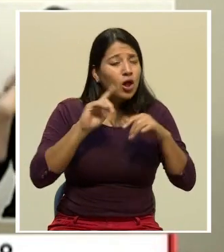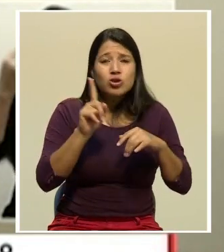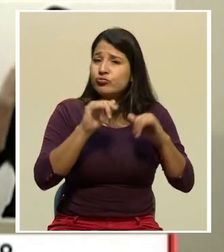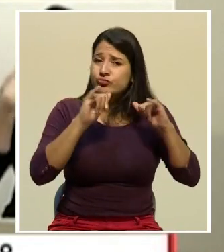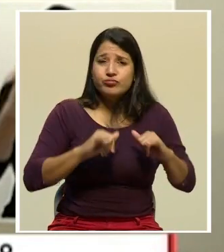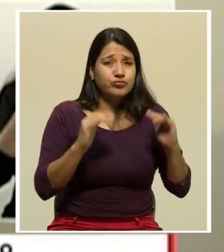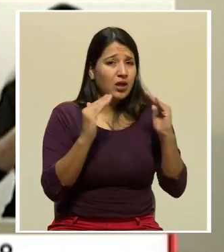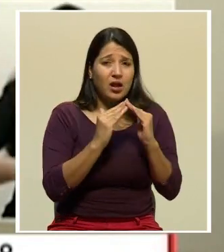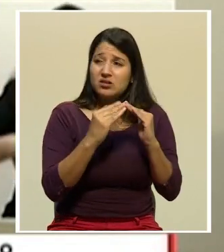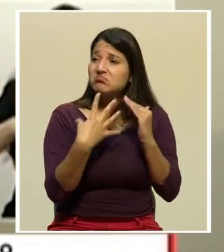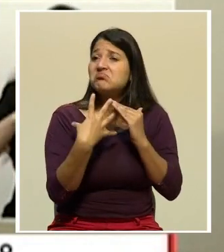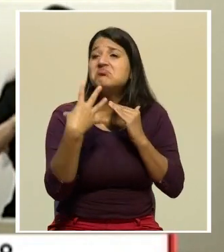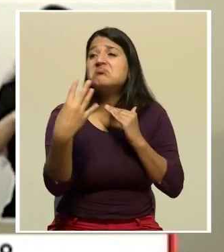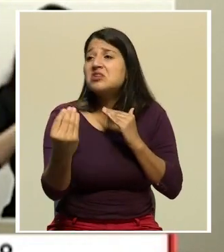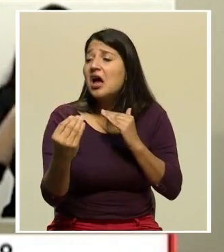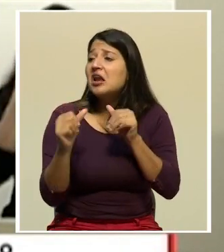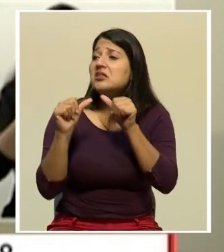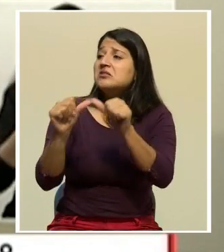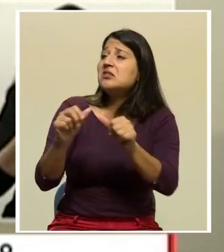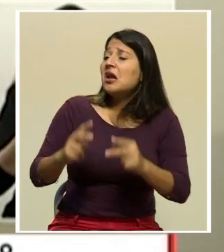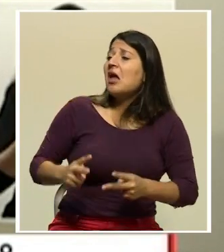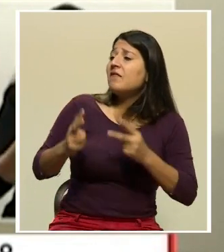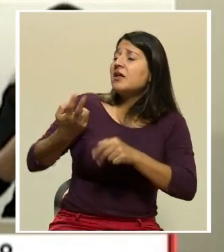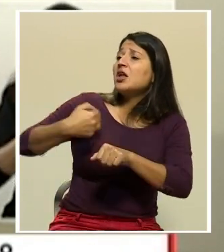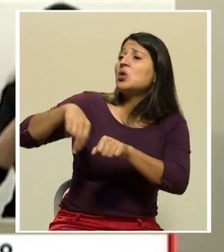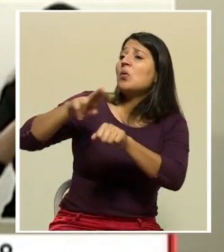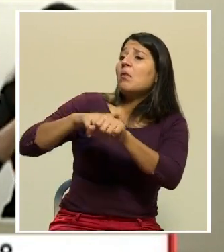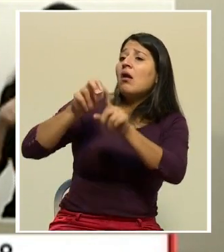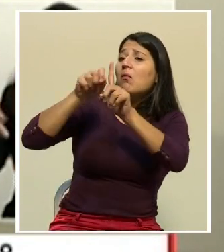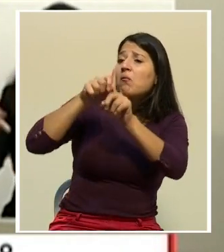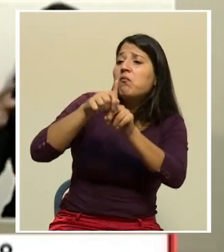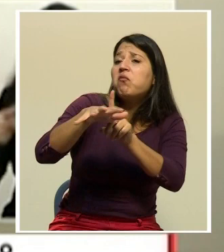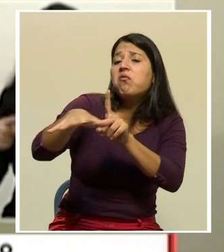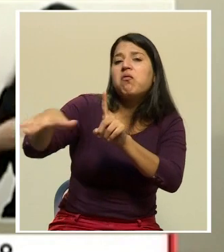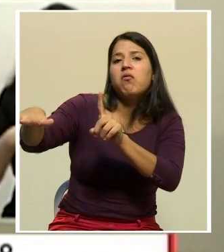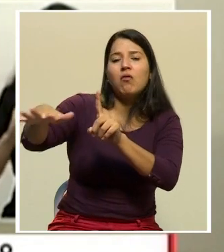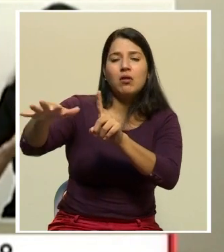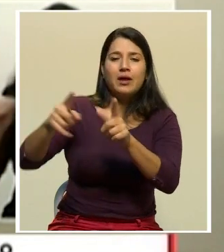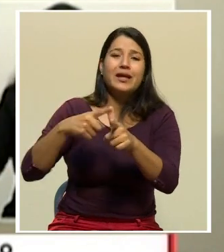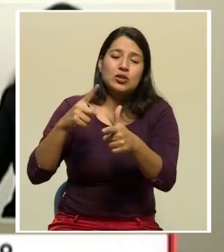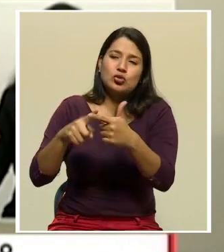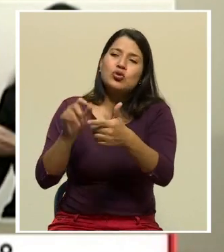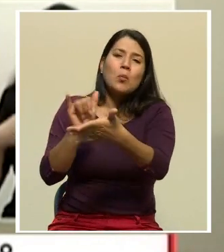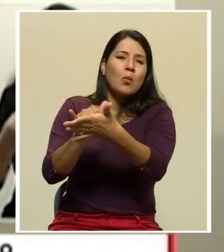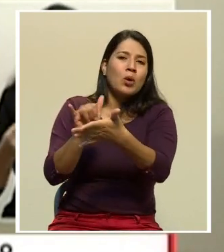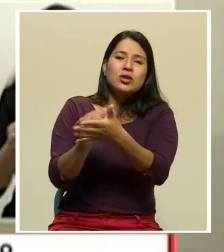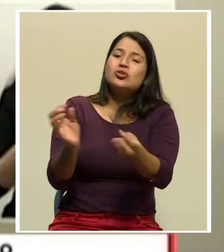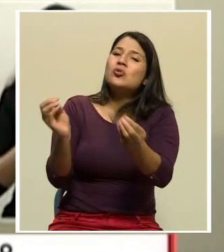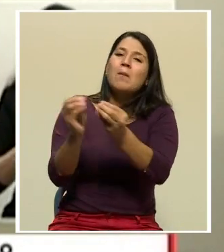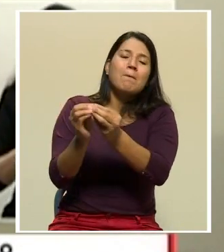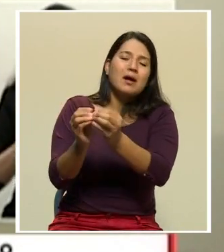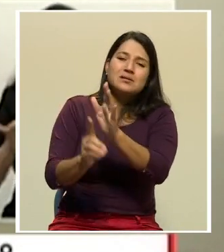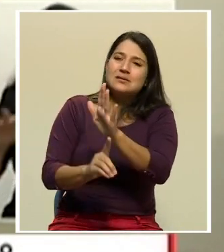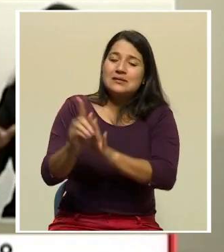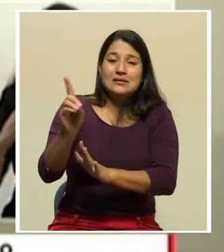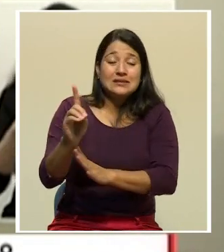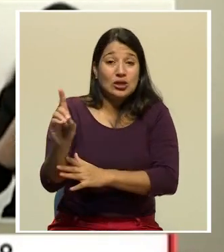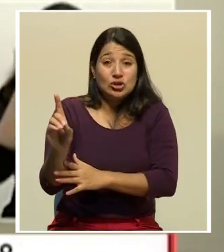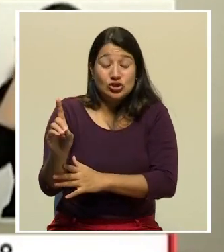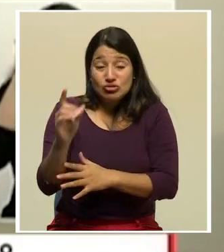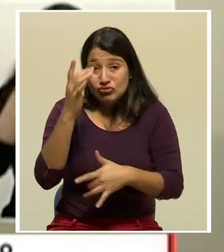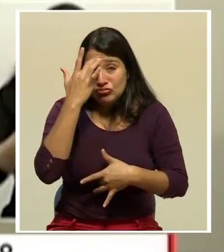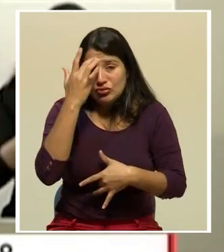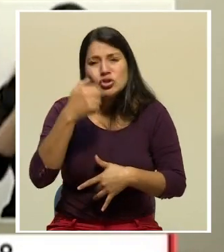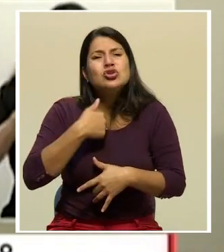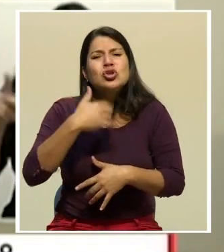común y corriente, van y exponen a otras personas y justamente eso faculta que existan más cadenas de transmisión. Gentes incluso, yo sé que la mayoría